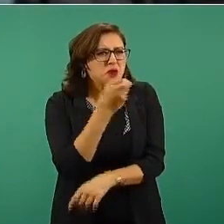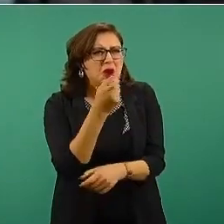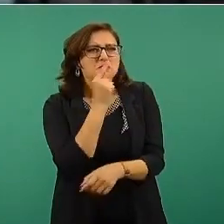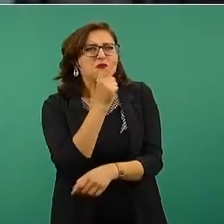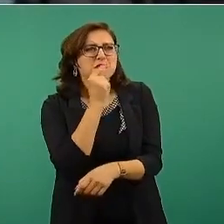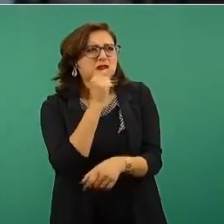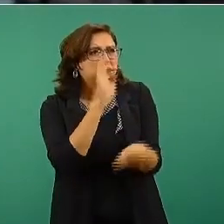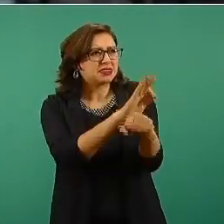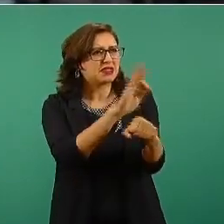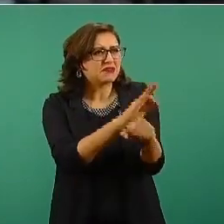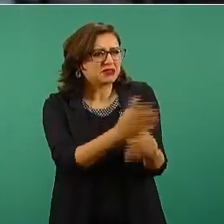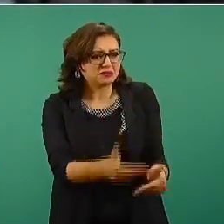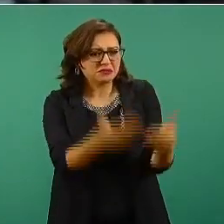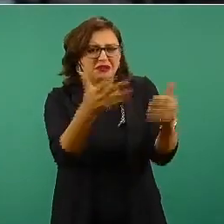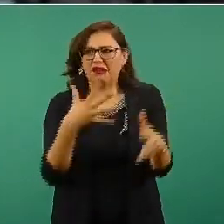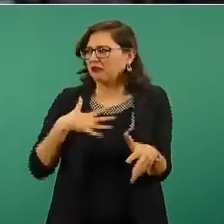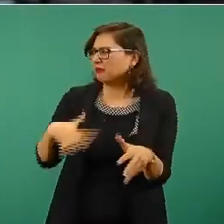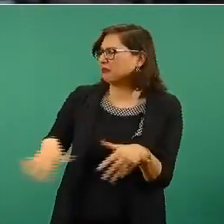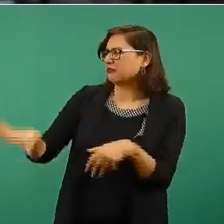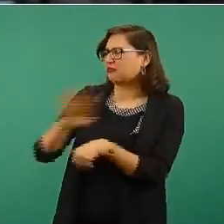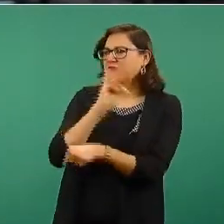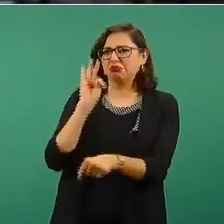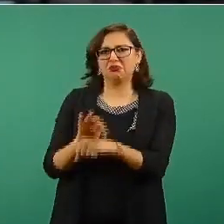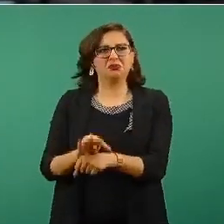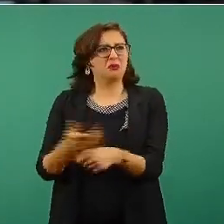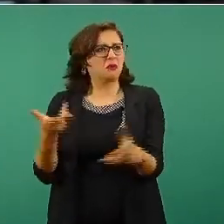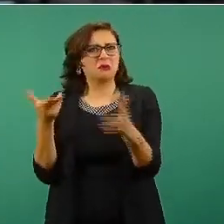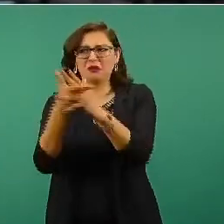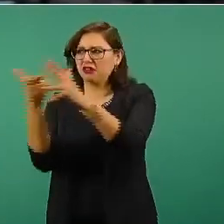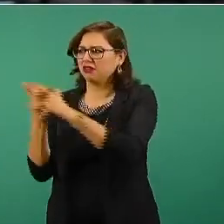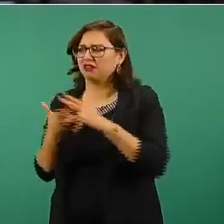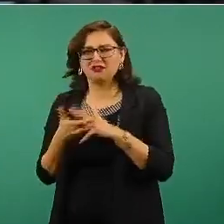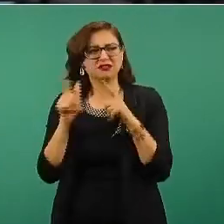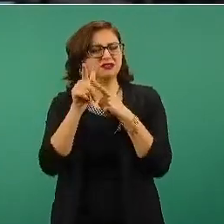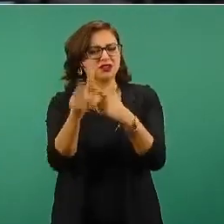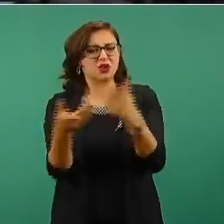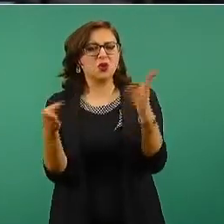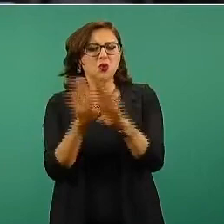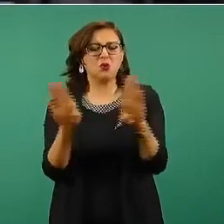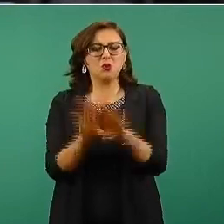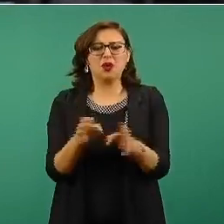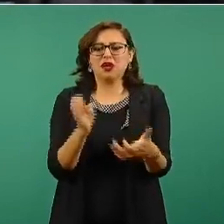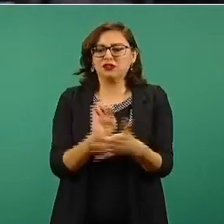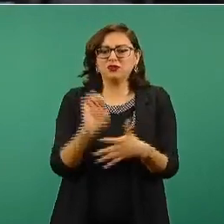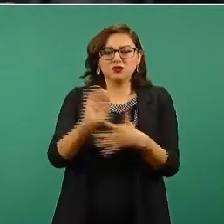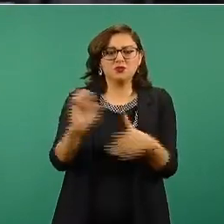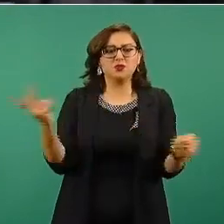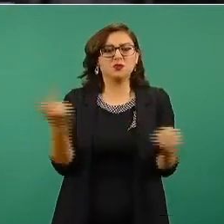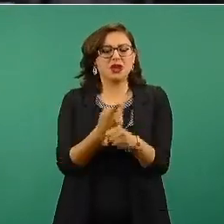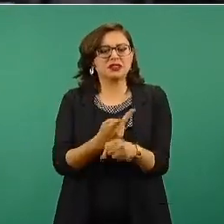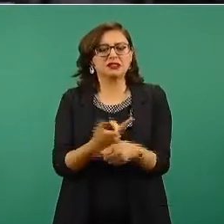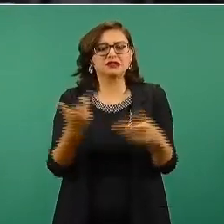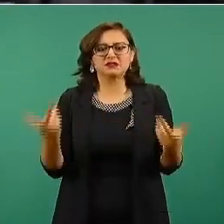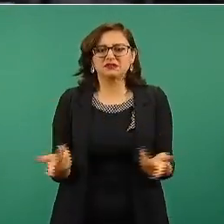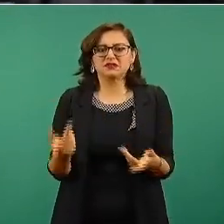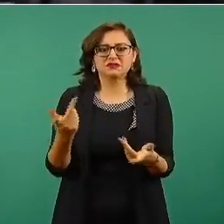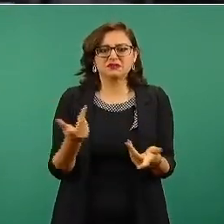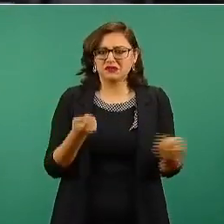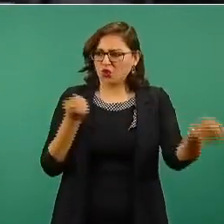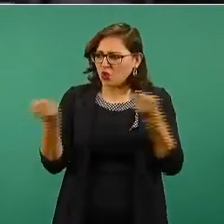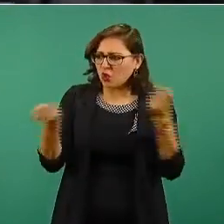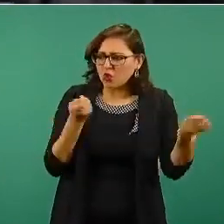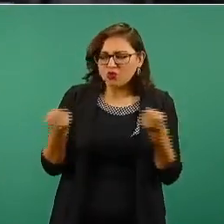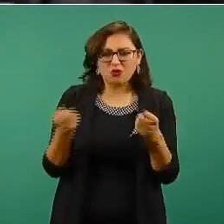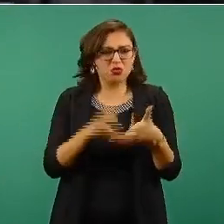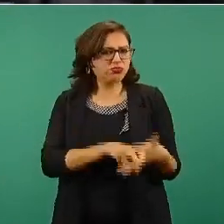están teniendo a nivel nacional, que se siguen teniendo, y ese tipo de situaciones. Preguntarle por un lado, bueno, pues este tema de por qué se le sigue yendo de las